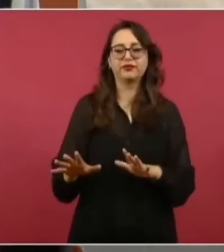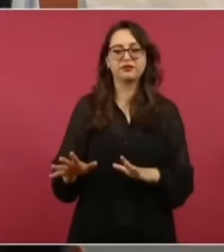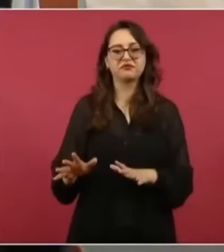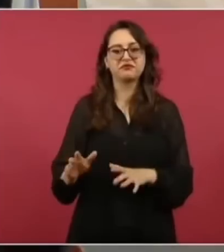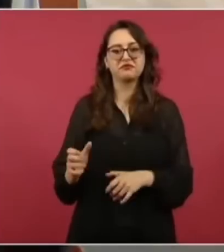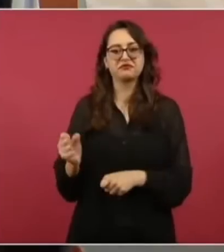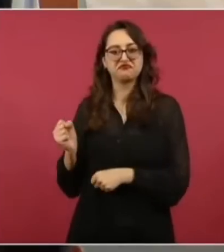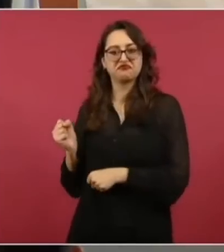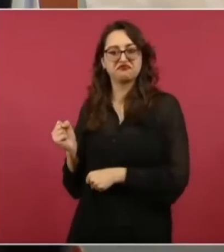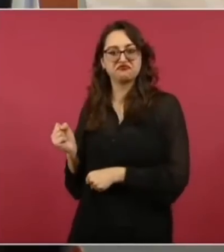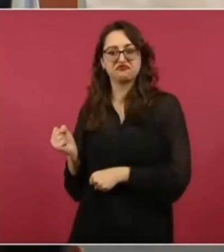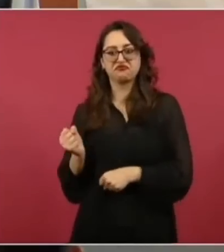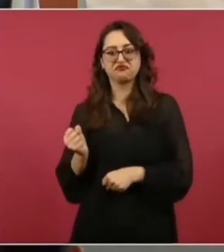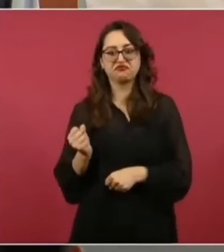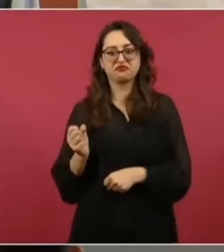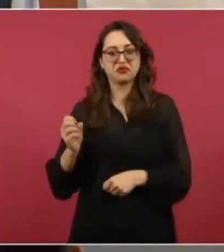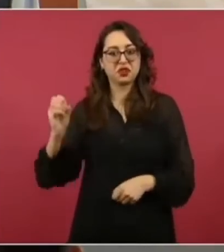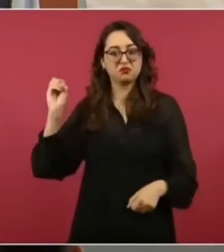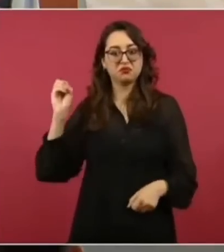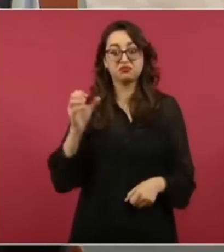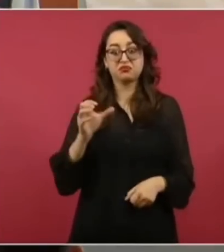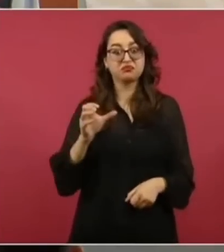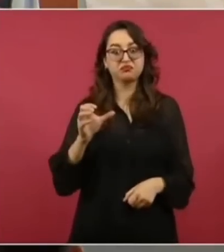y tirabuzón,